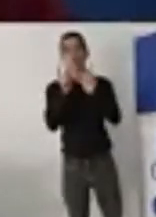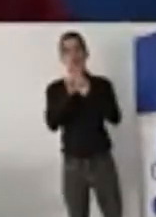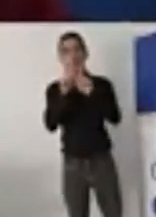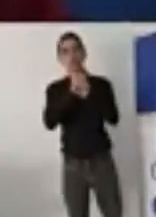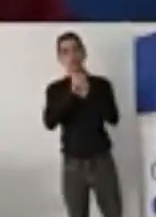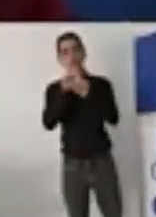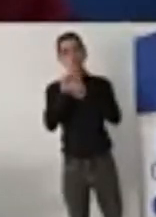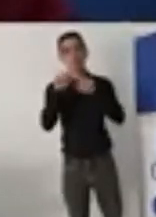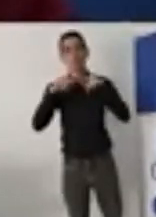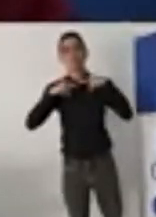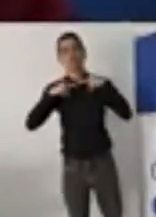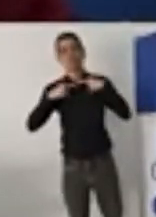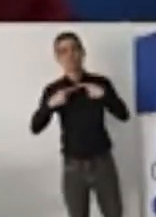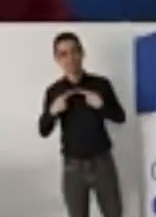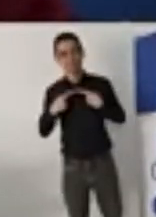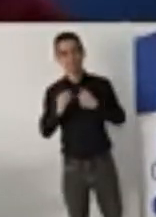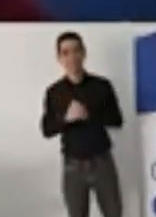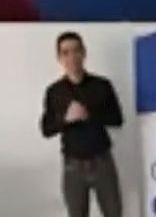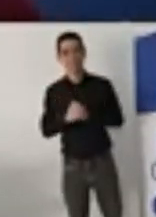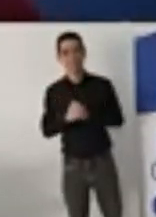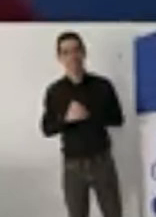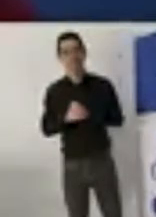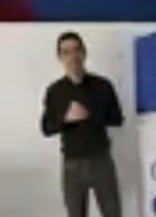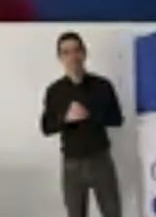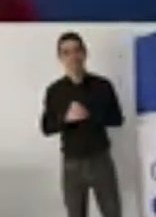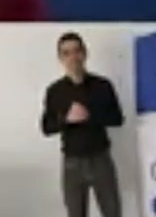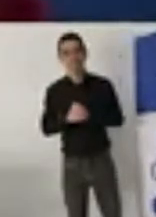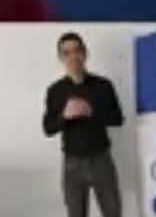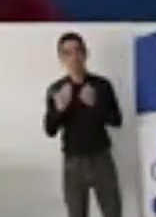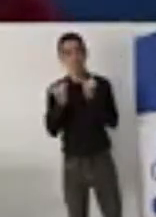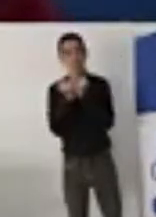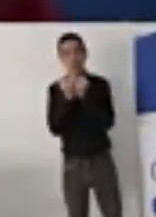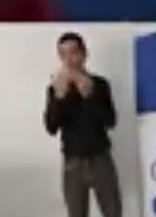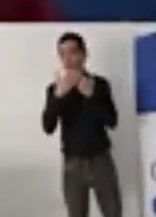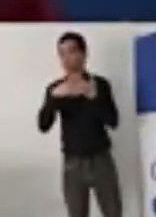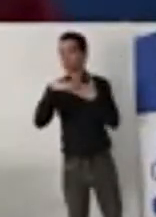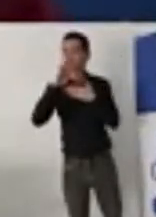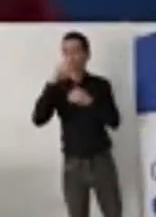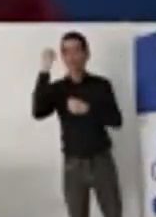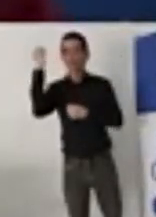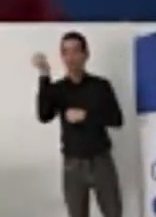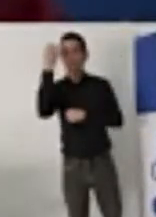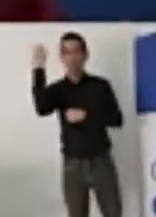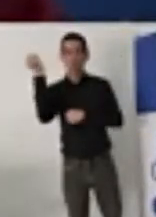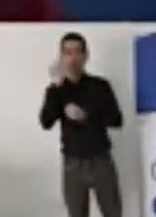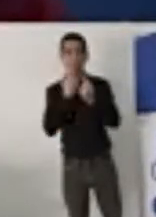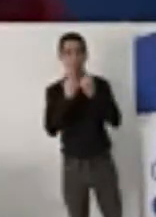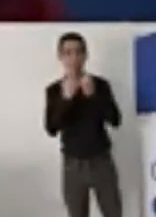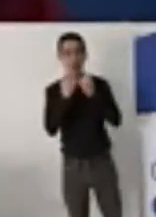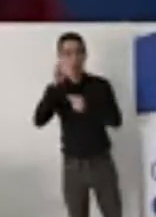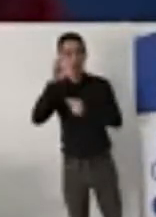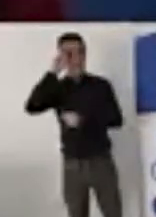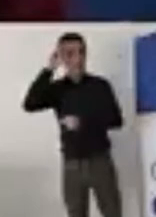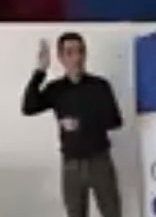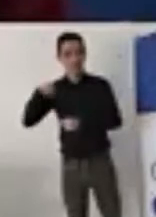también tendremos este espacio de conferencia magistral, y es un gusto dar la bienvenida en este momento